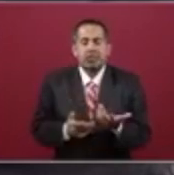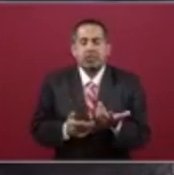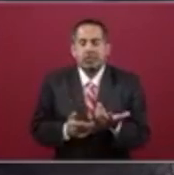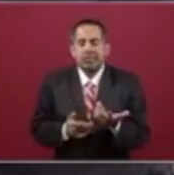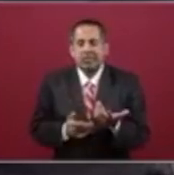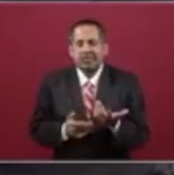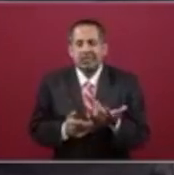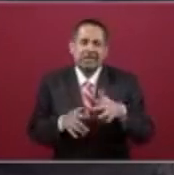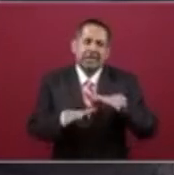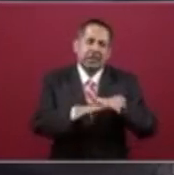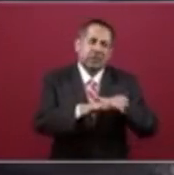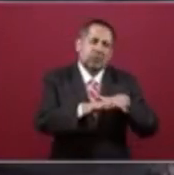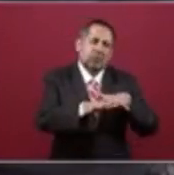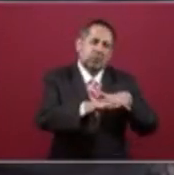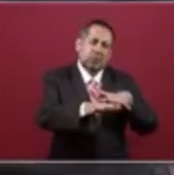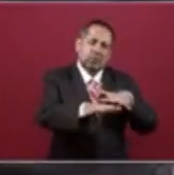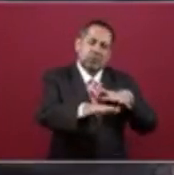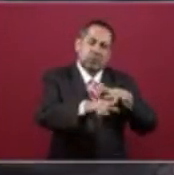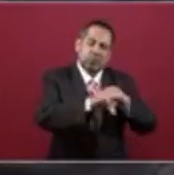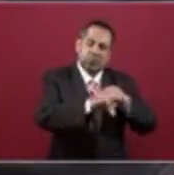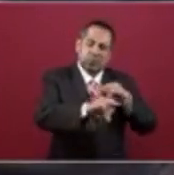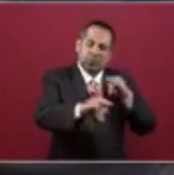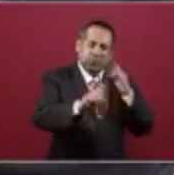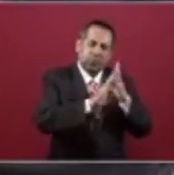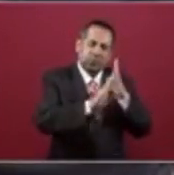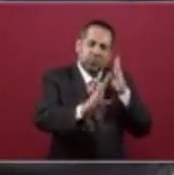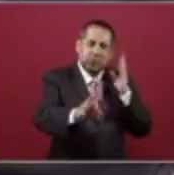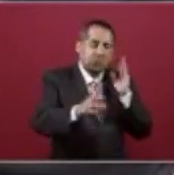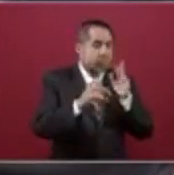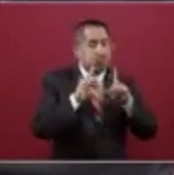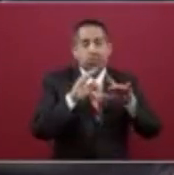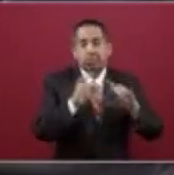hacen muy largas las colas.